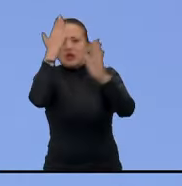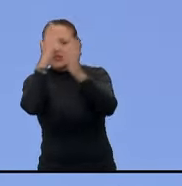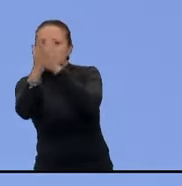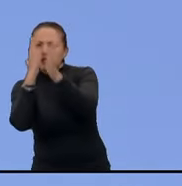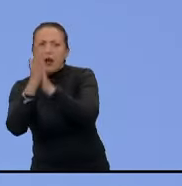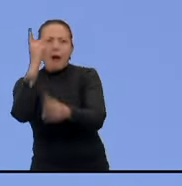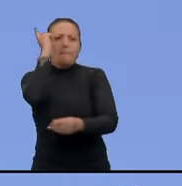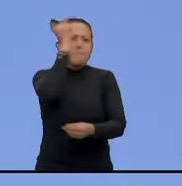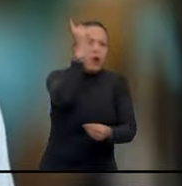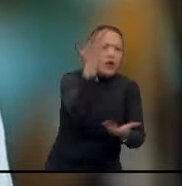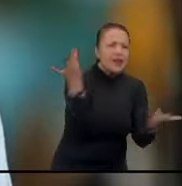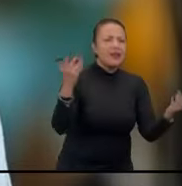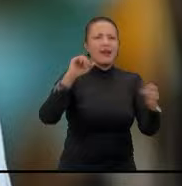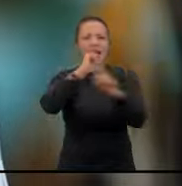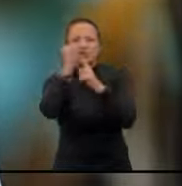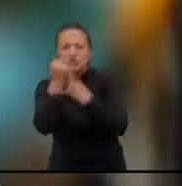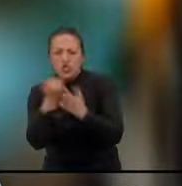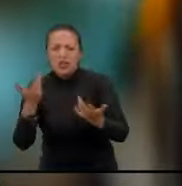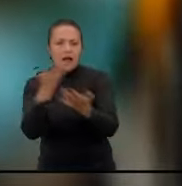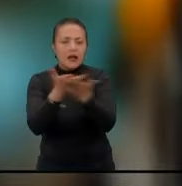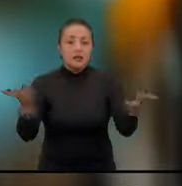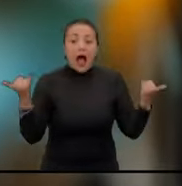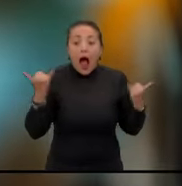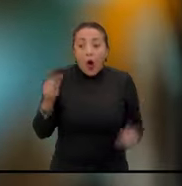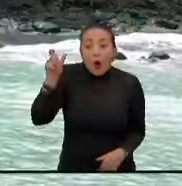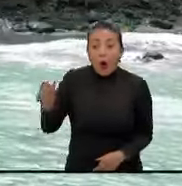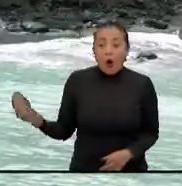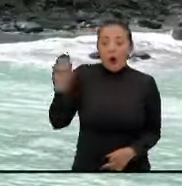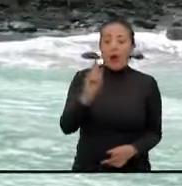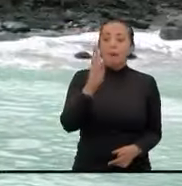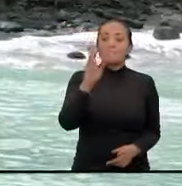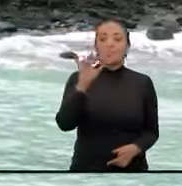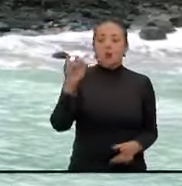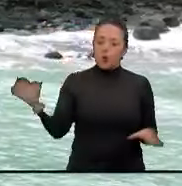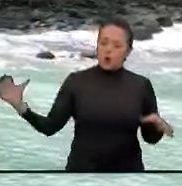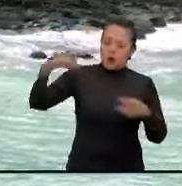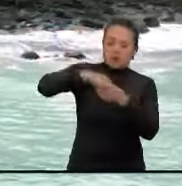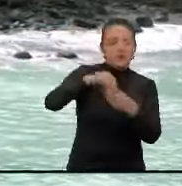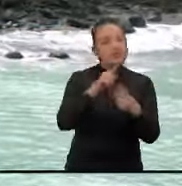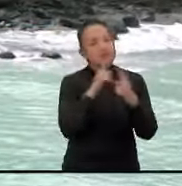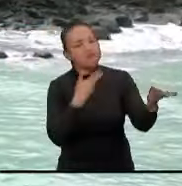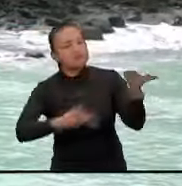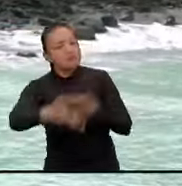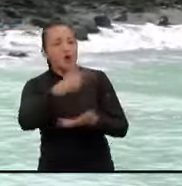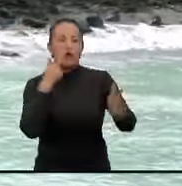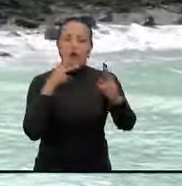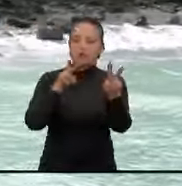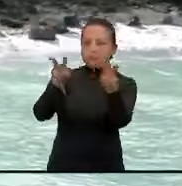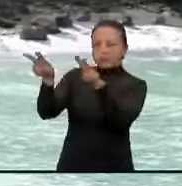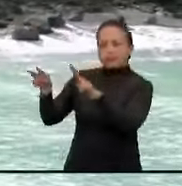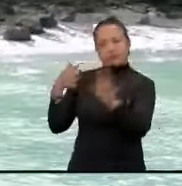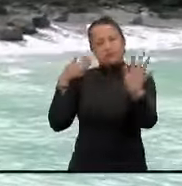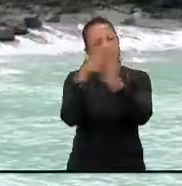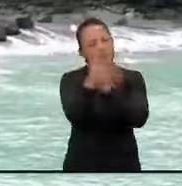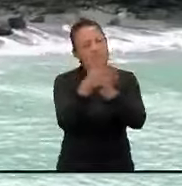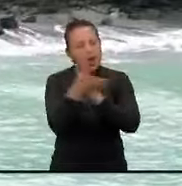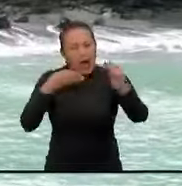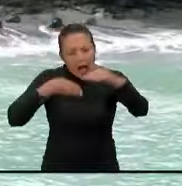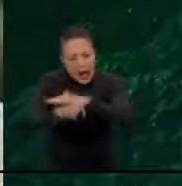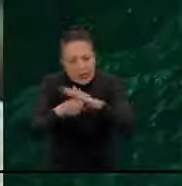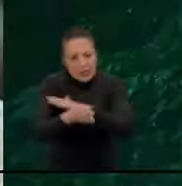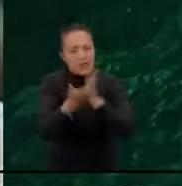política, económica y social, Bruno llega para sumarse a la conversación con una mirada informada, accesible y